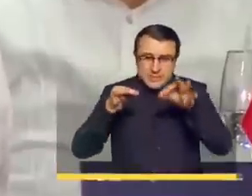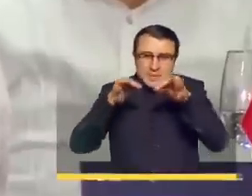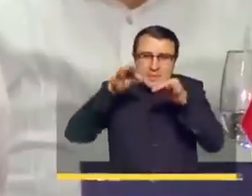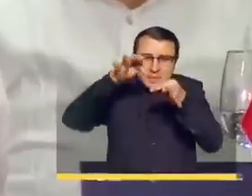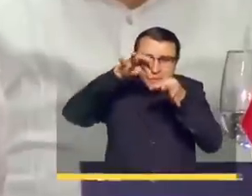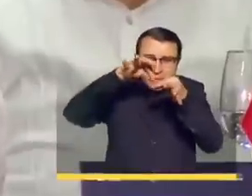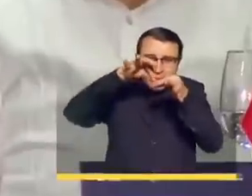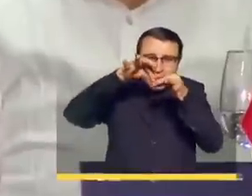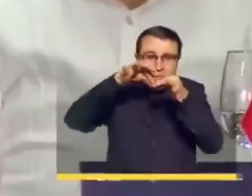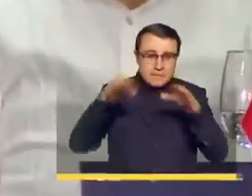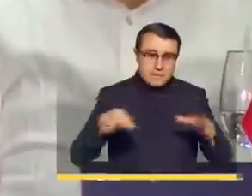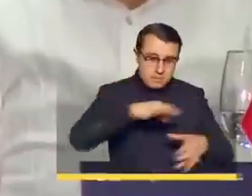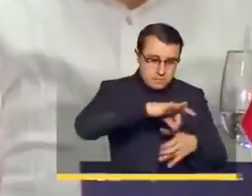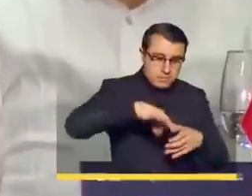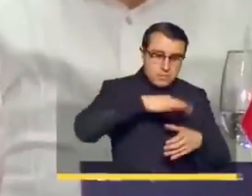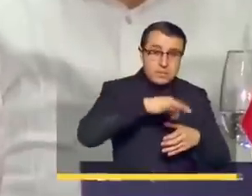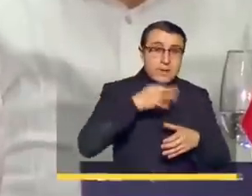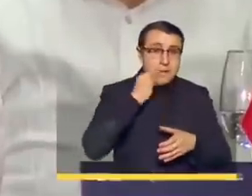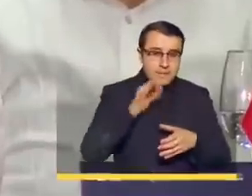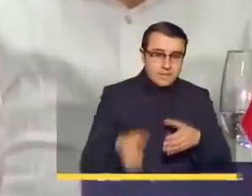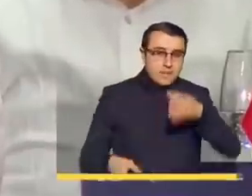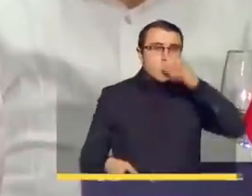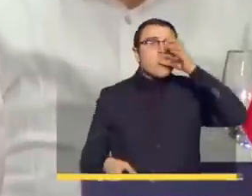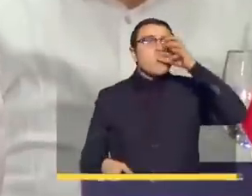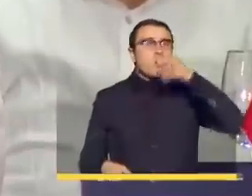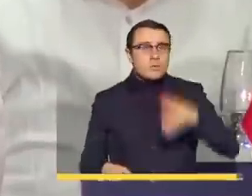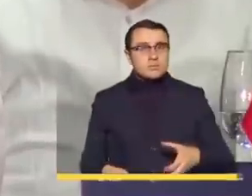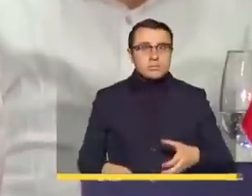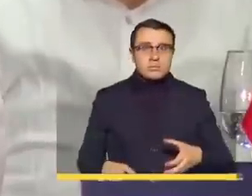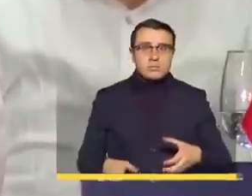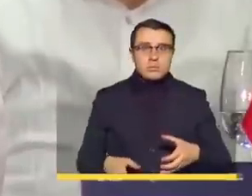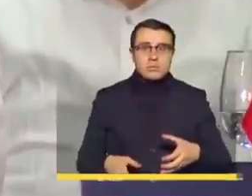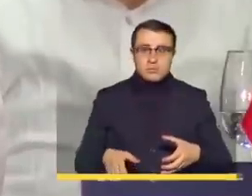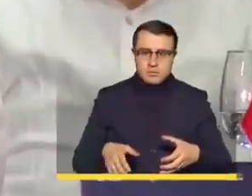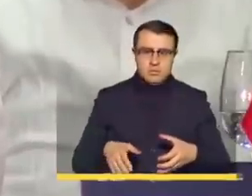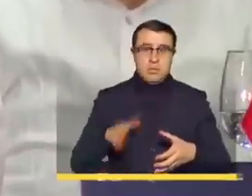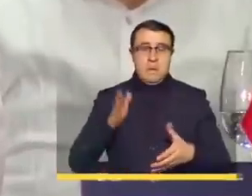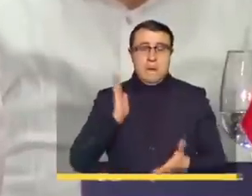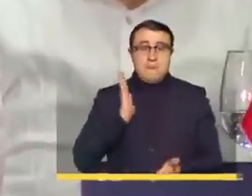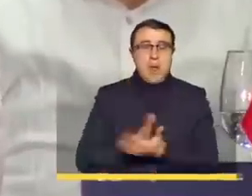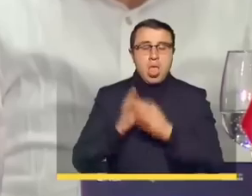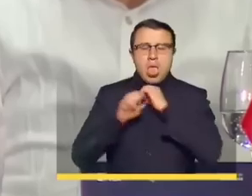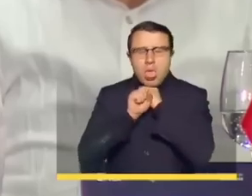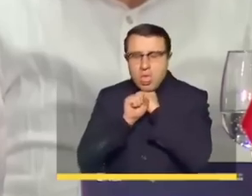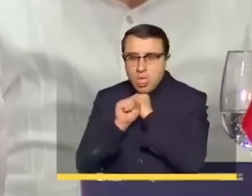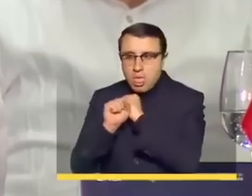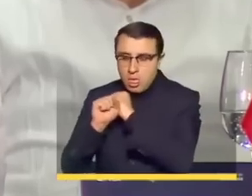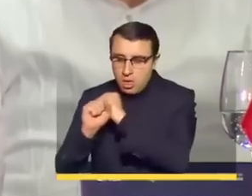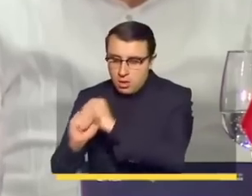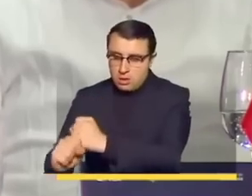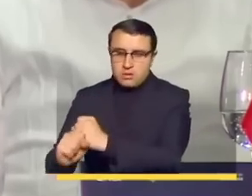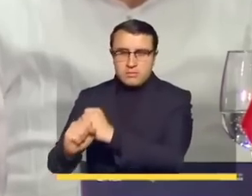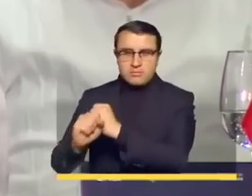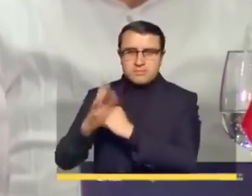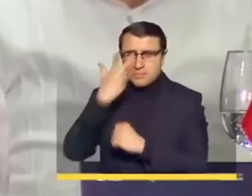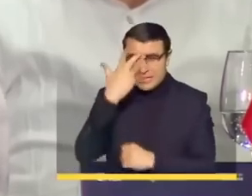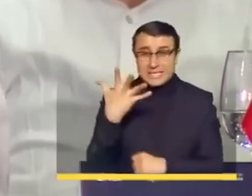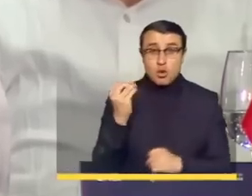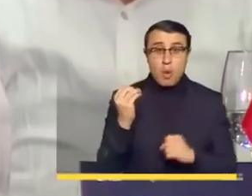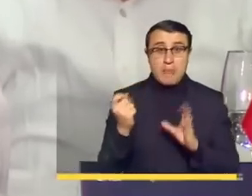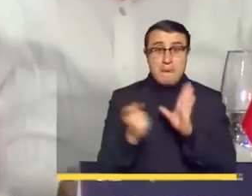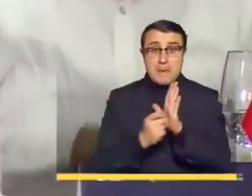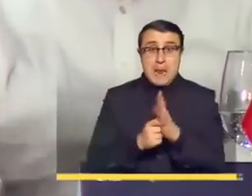para echarla en este café y la persona tiene una altísima probabilidad de quedar adicta porque es 50 veces